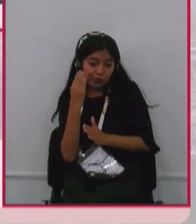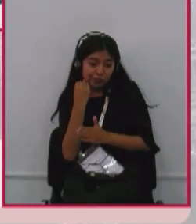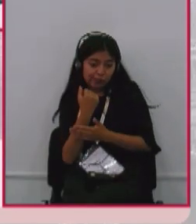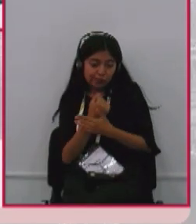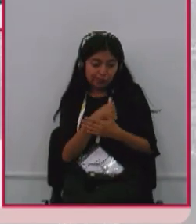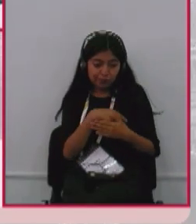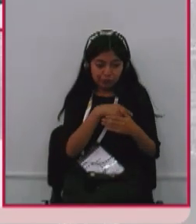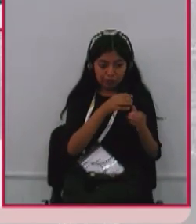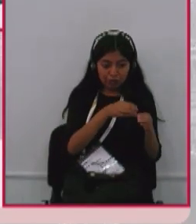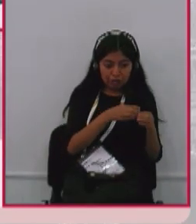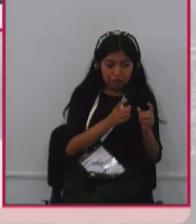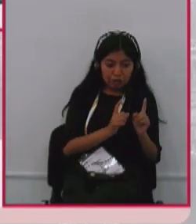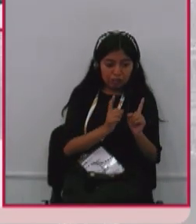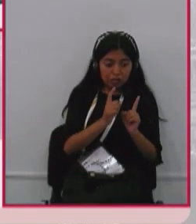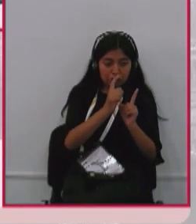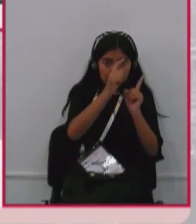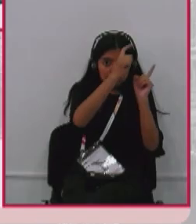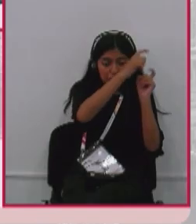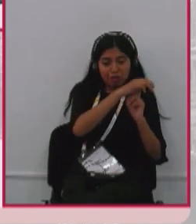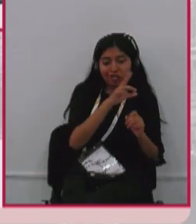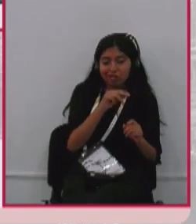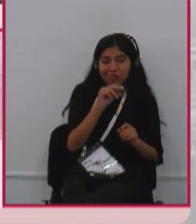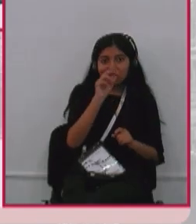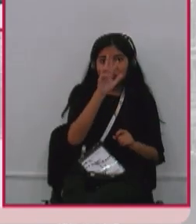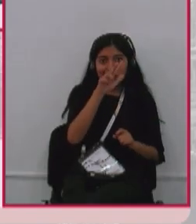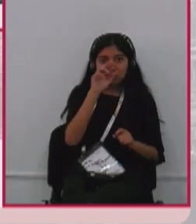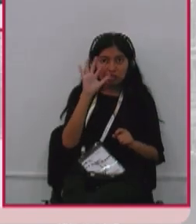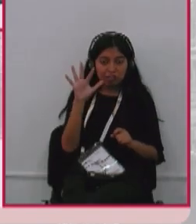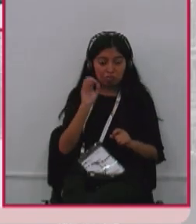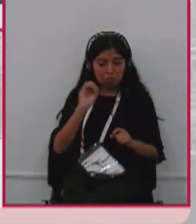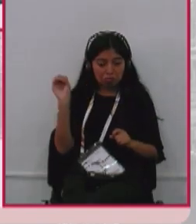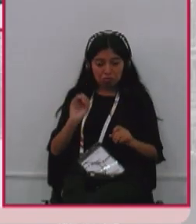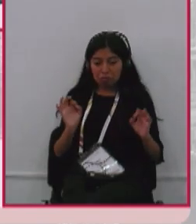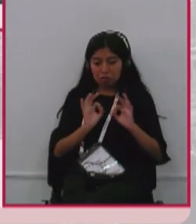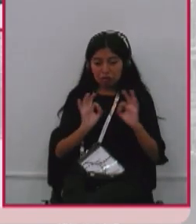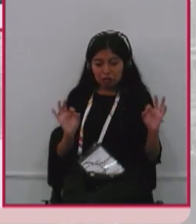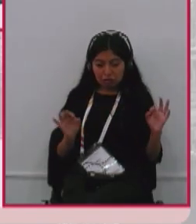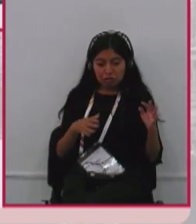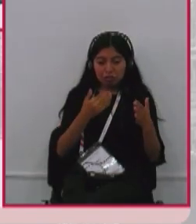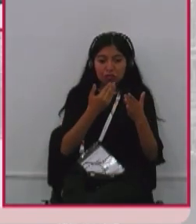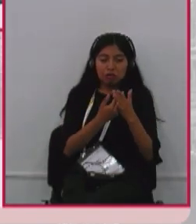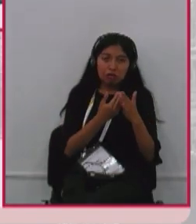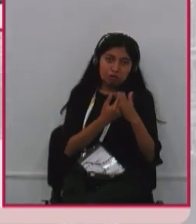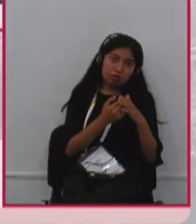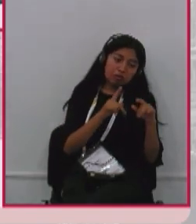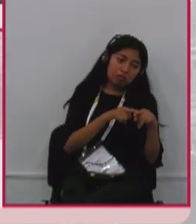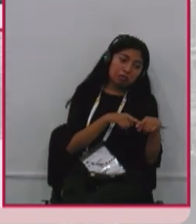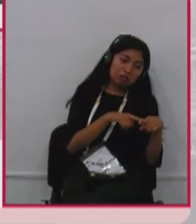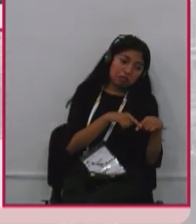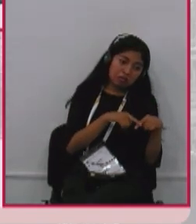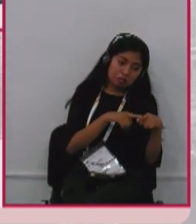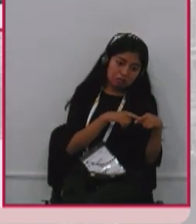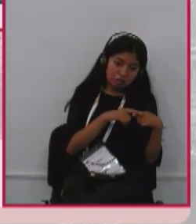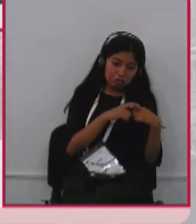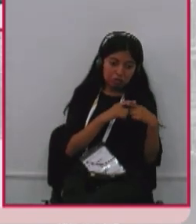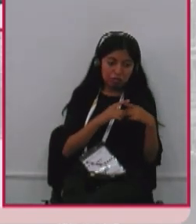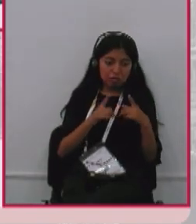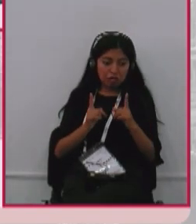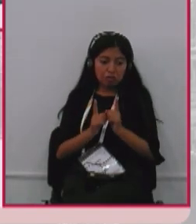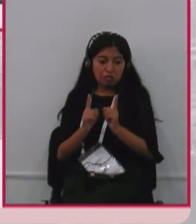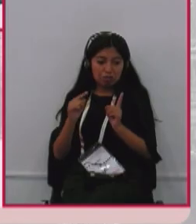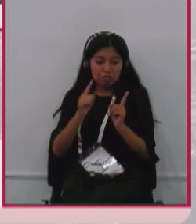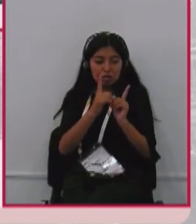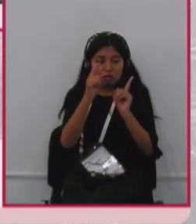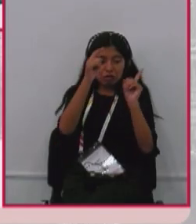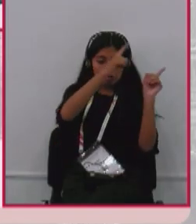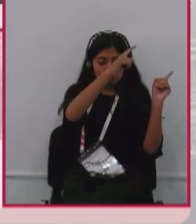celdas convencionales que no lograban el 35%. Se hizo la prueba de test de dilución en laboratorio, que es la curva amarilla, y se demostró